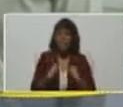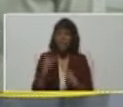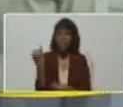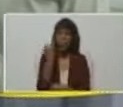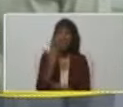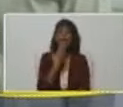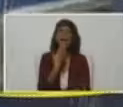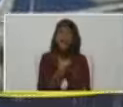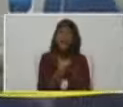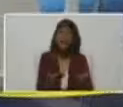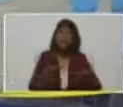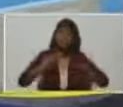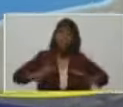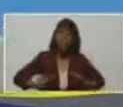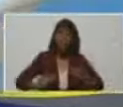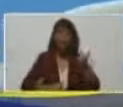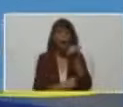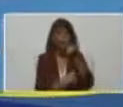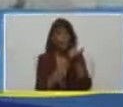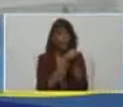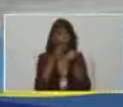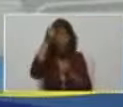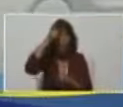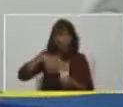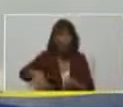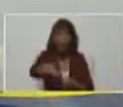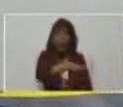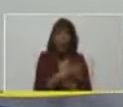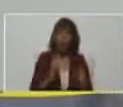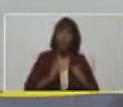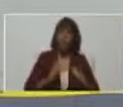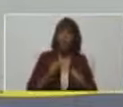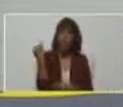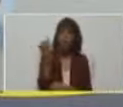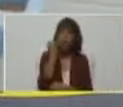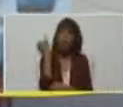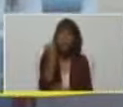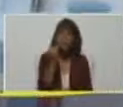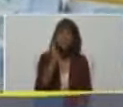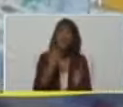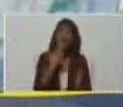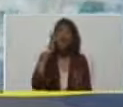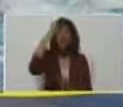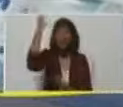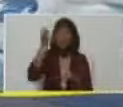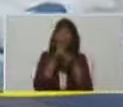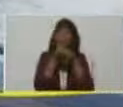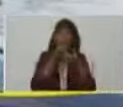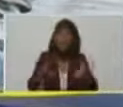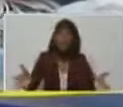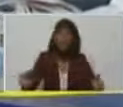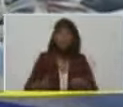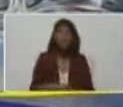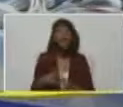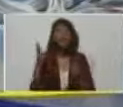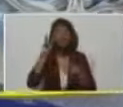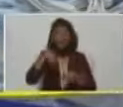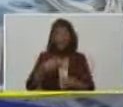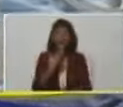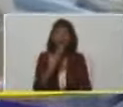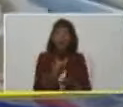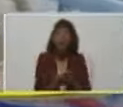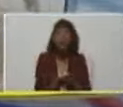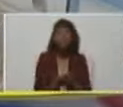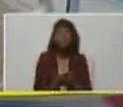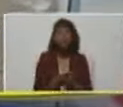Muchas gracias por todo este apoyo que le ha dado al pueblo venezolano. Que Dios siempre lo bendiga. Seguimos trabajando en conjunto. También hay que agradecer a